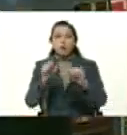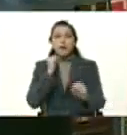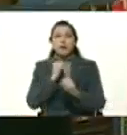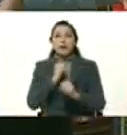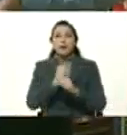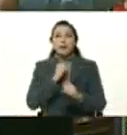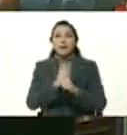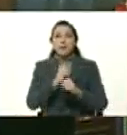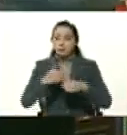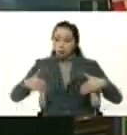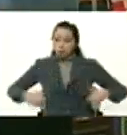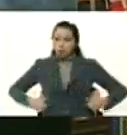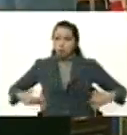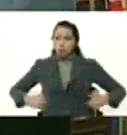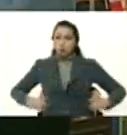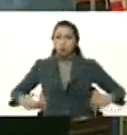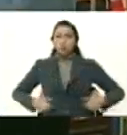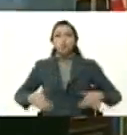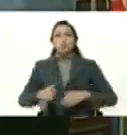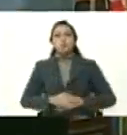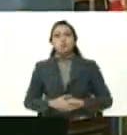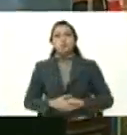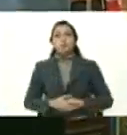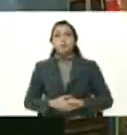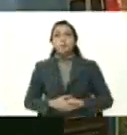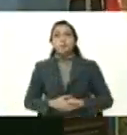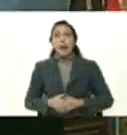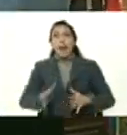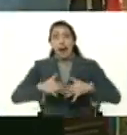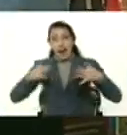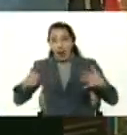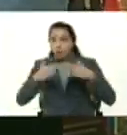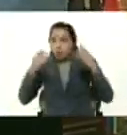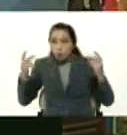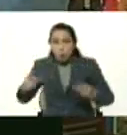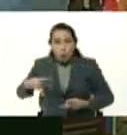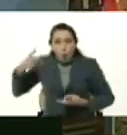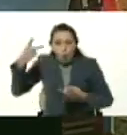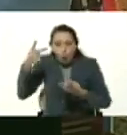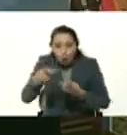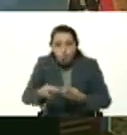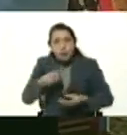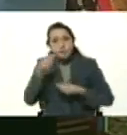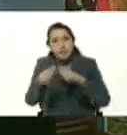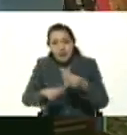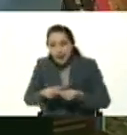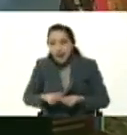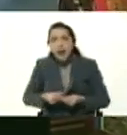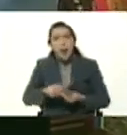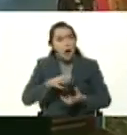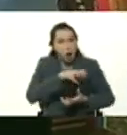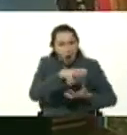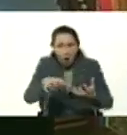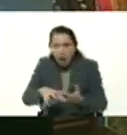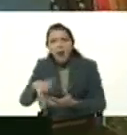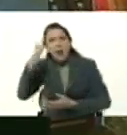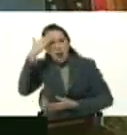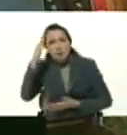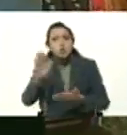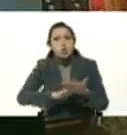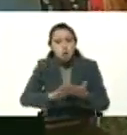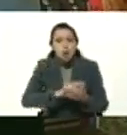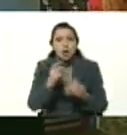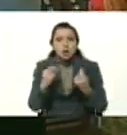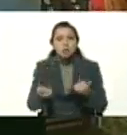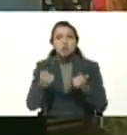mucho empeño productivo. No, no, no. Y con una gran capacidad y voluntad para identificar los problemas y solucionarlos. Sí, sí. Y